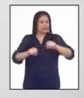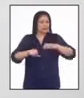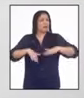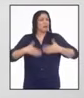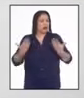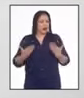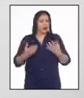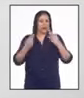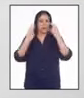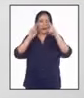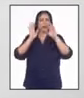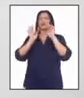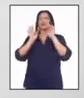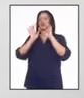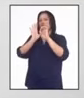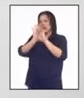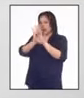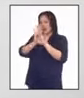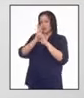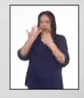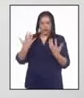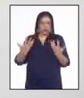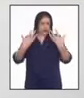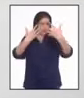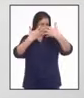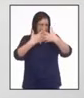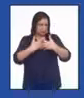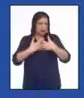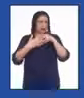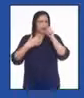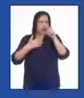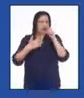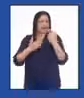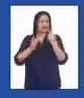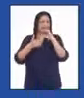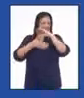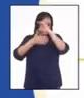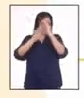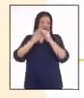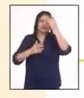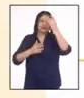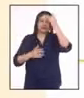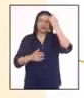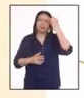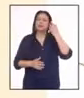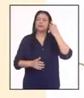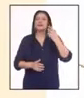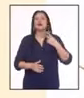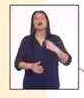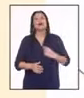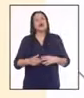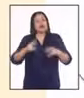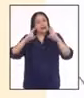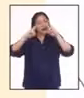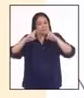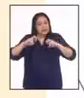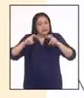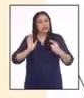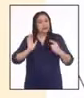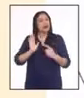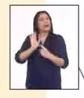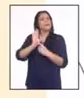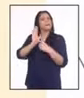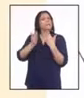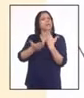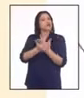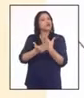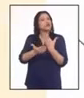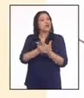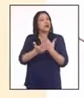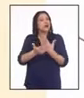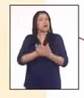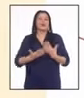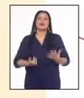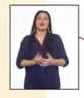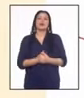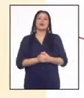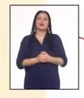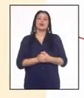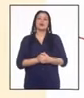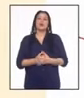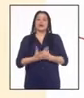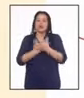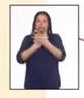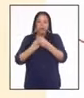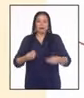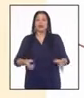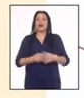un ejemplo relacionado a este criterio. Los estudios han demostrado que con la eliminación de las pérdidas